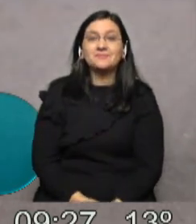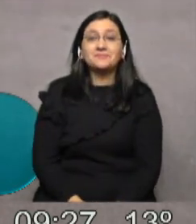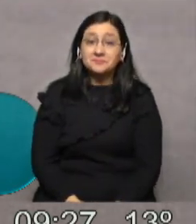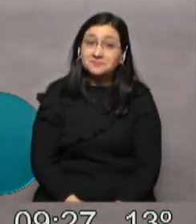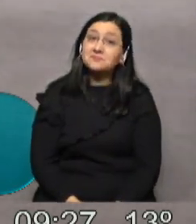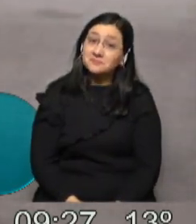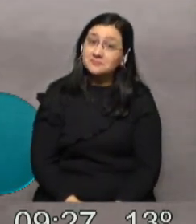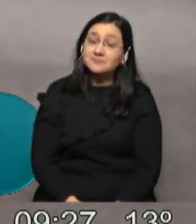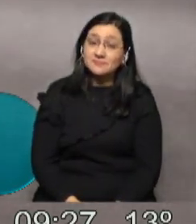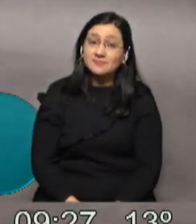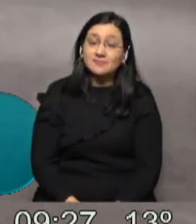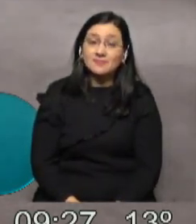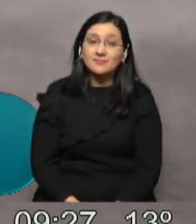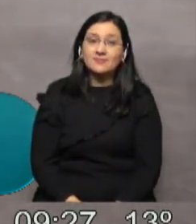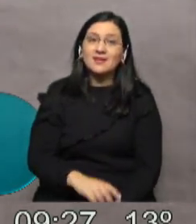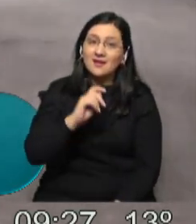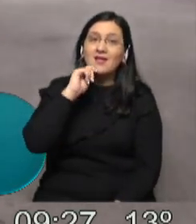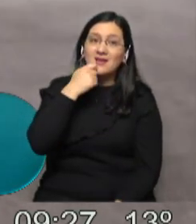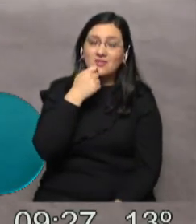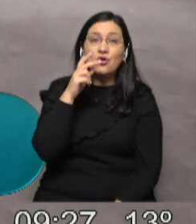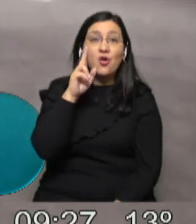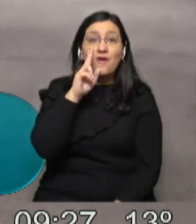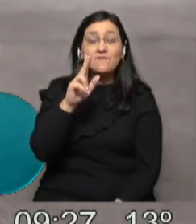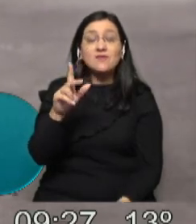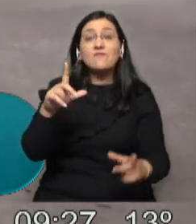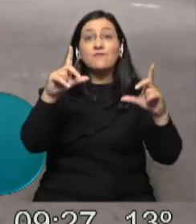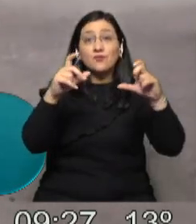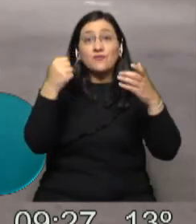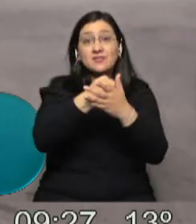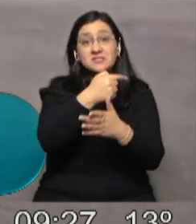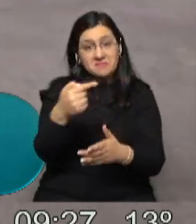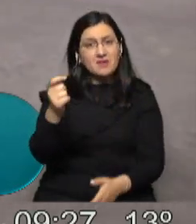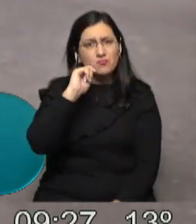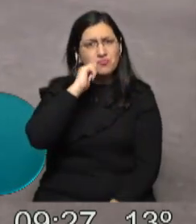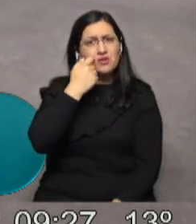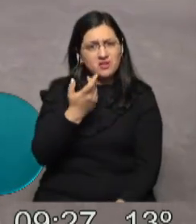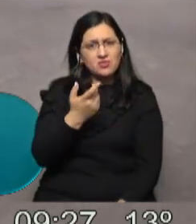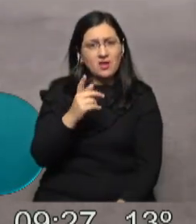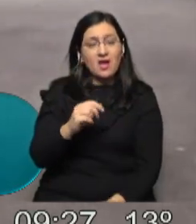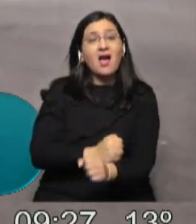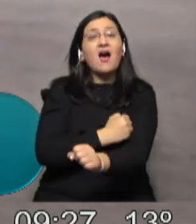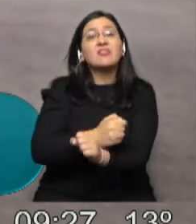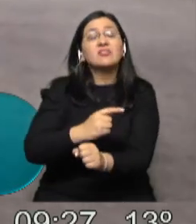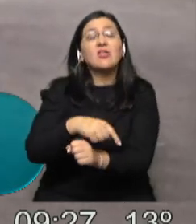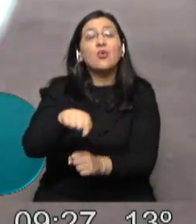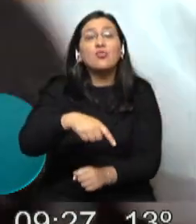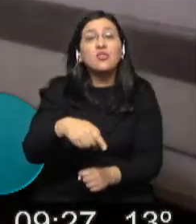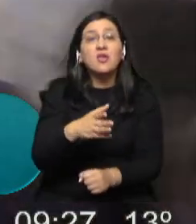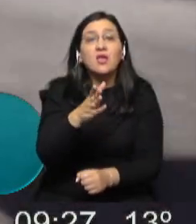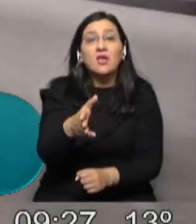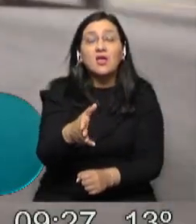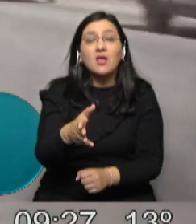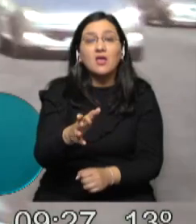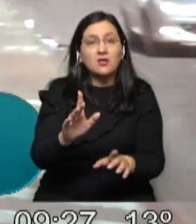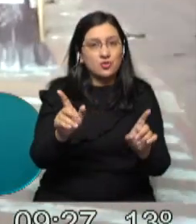vos. Ciclovía debe ser. Qué lindo, vi imágenes el fin de semana, Sí. Va a estar, ¿y hasta dónde va a llegar, Fito? ¿Va a llegar hasta Plaza